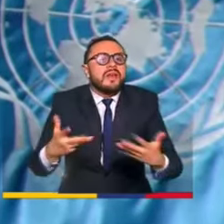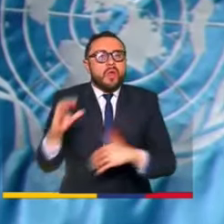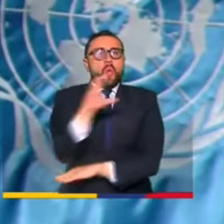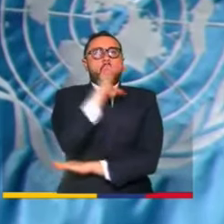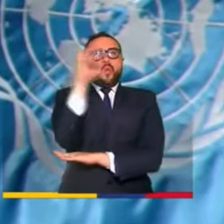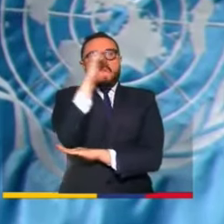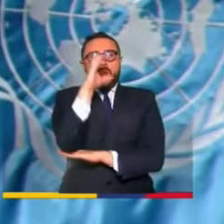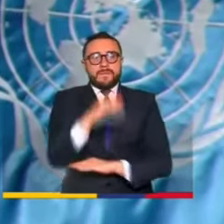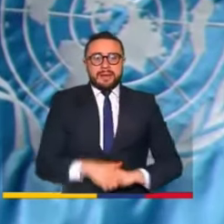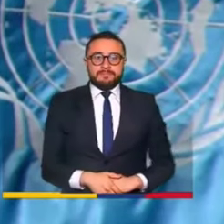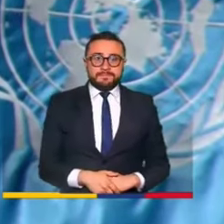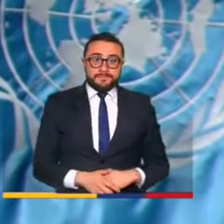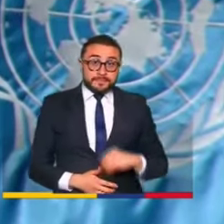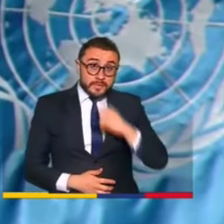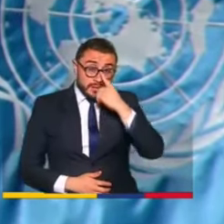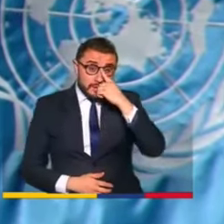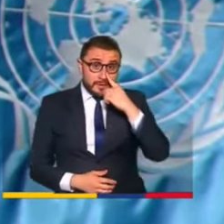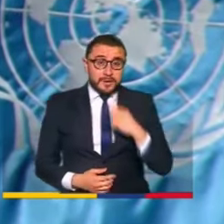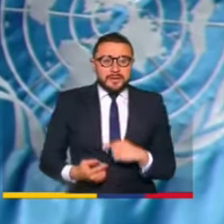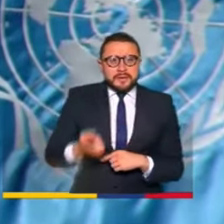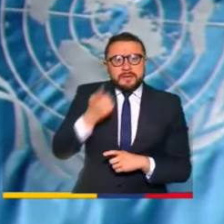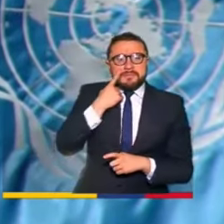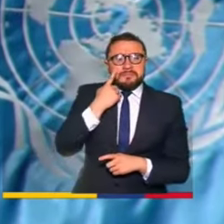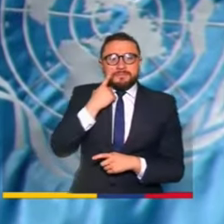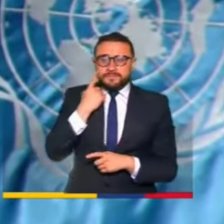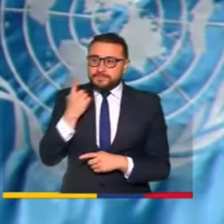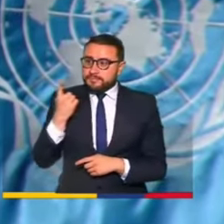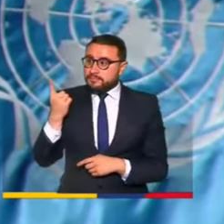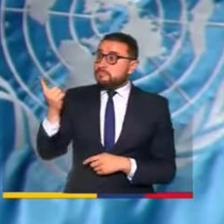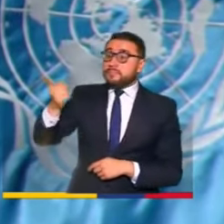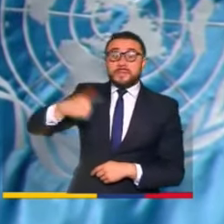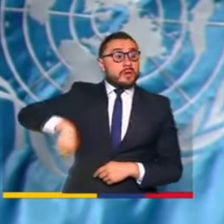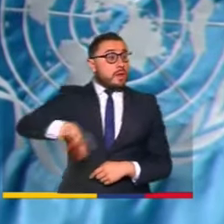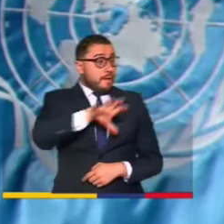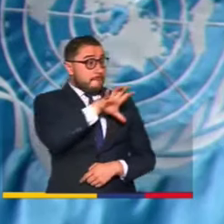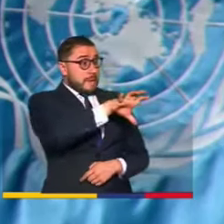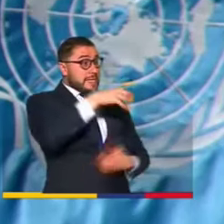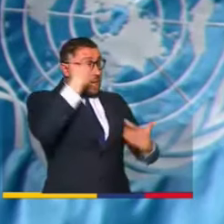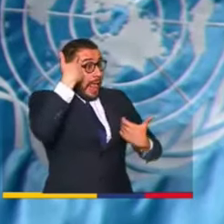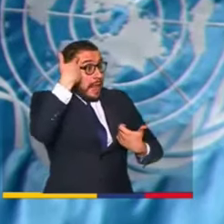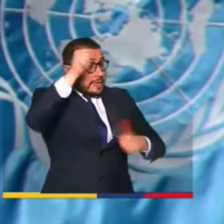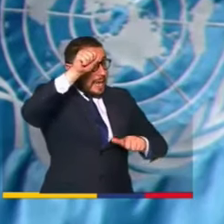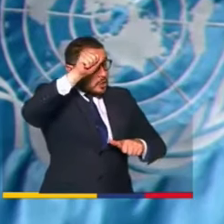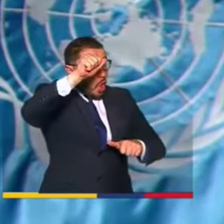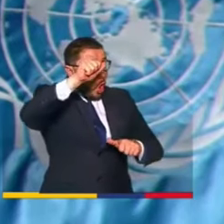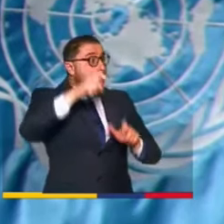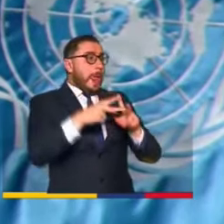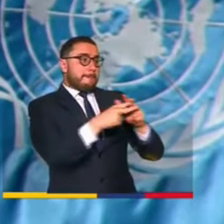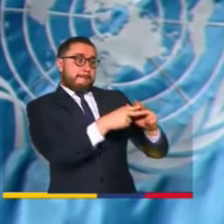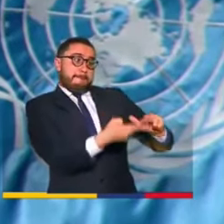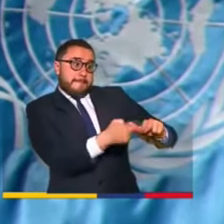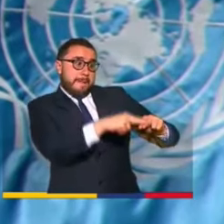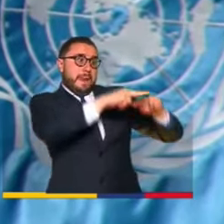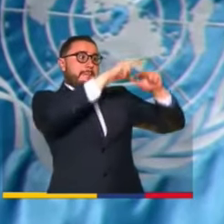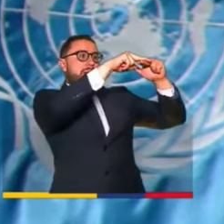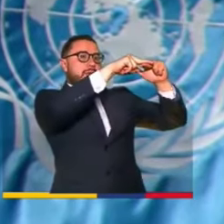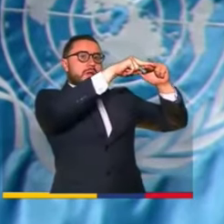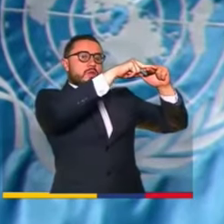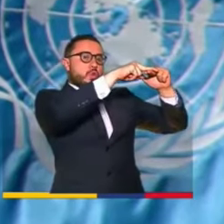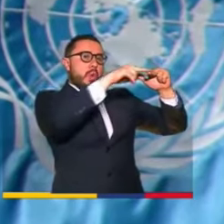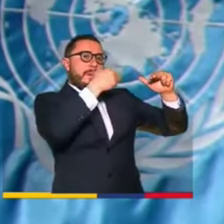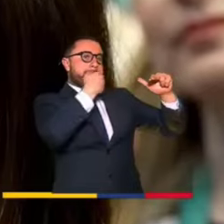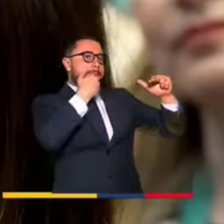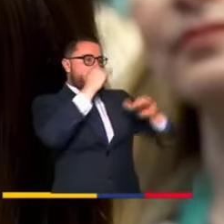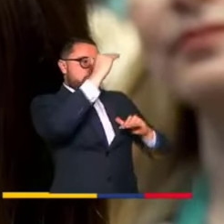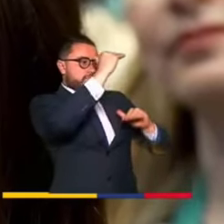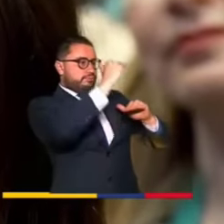Solo cambiando el riesgo país por acción climática podremos financiar el plan Marshall